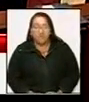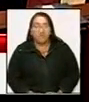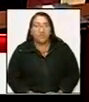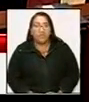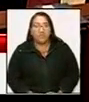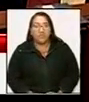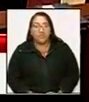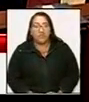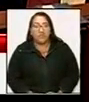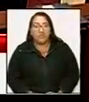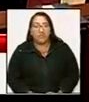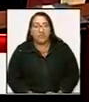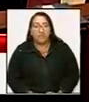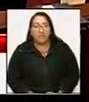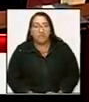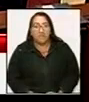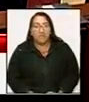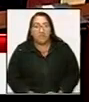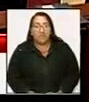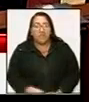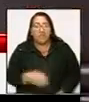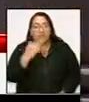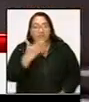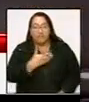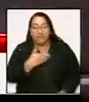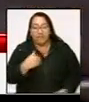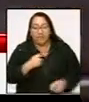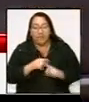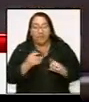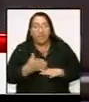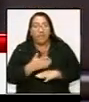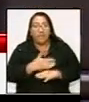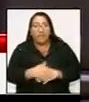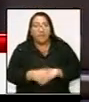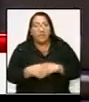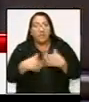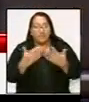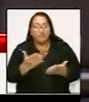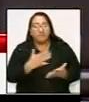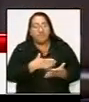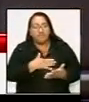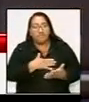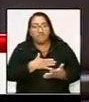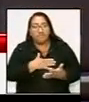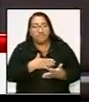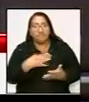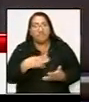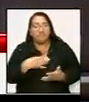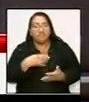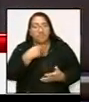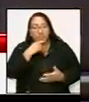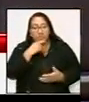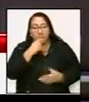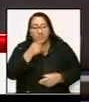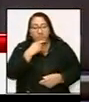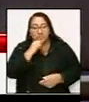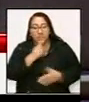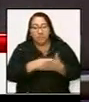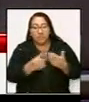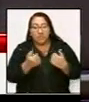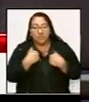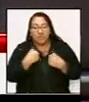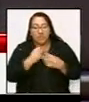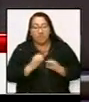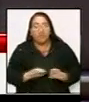Gracias, presidente. Saludo a todos los peruanos, no sin antes saludar cordialmente a la mujer, aquella mujer que tiene